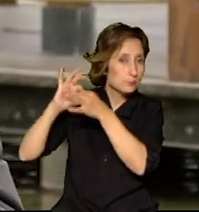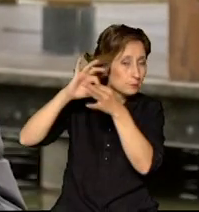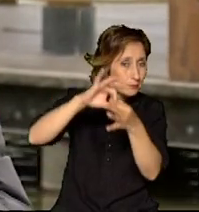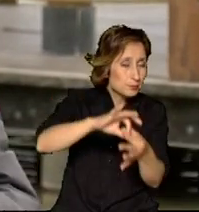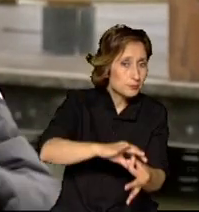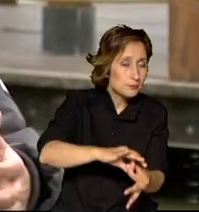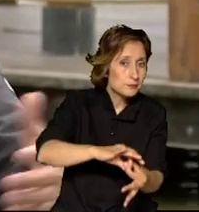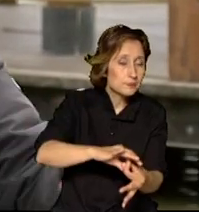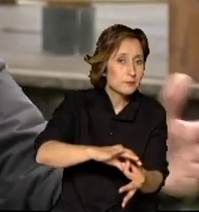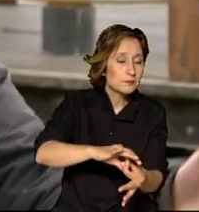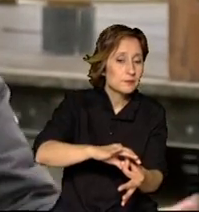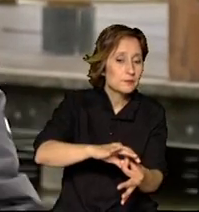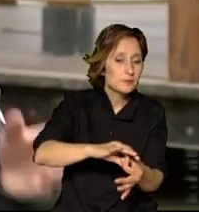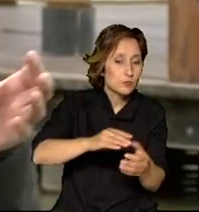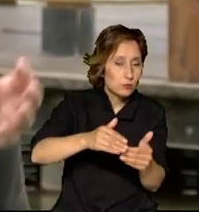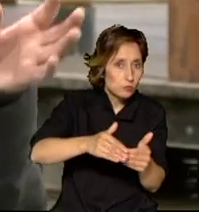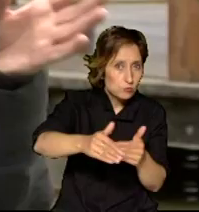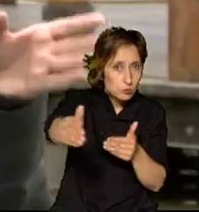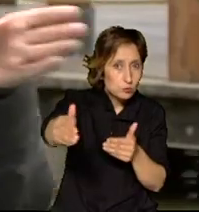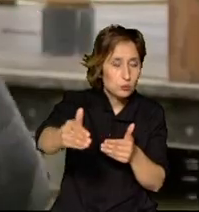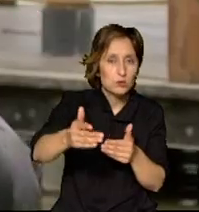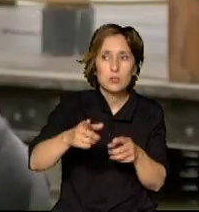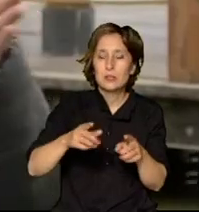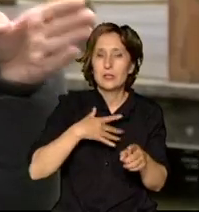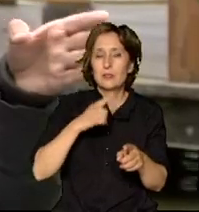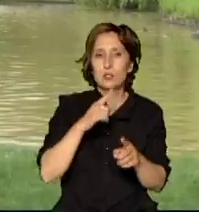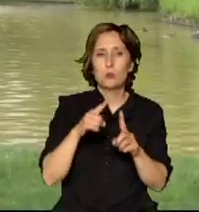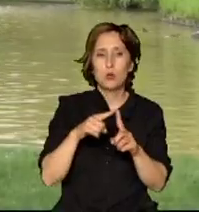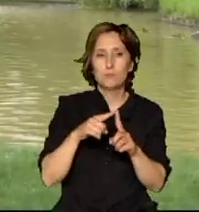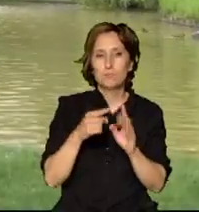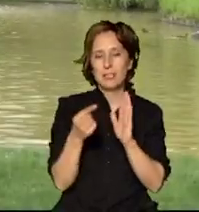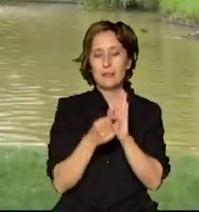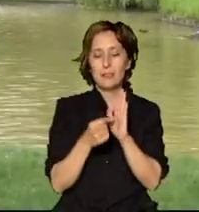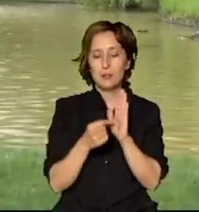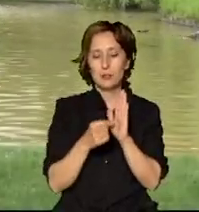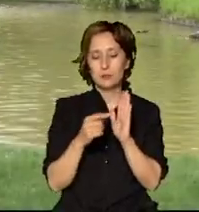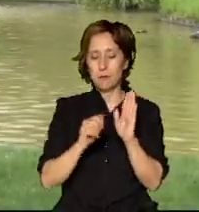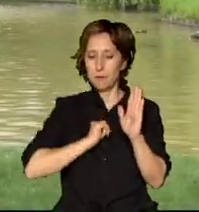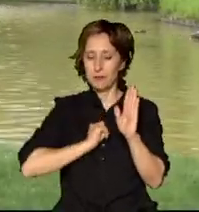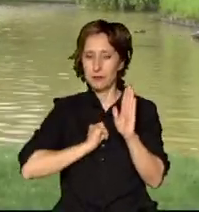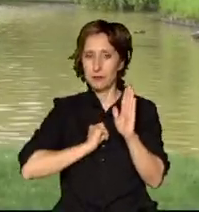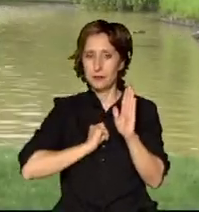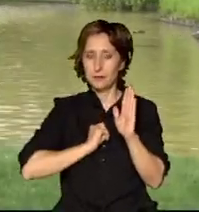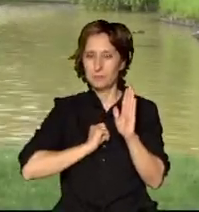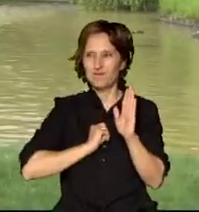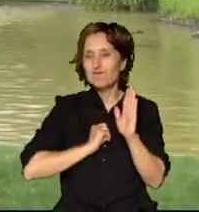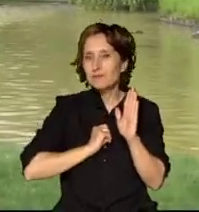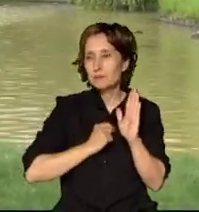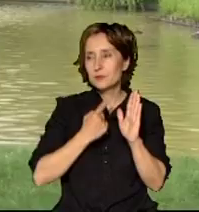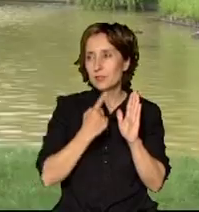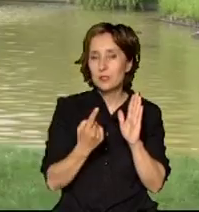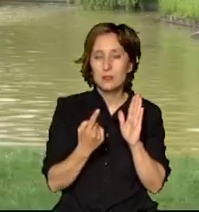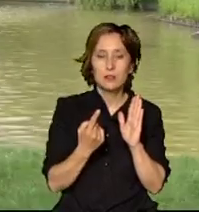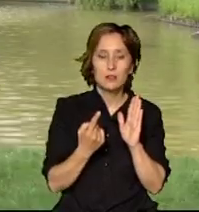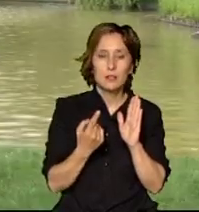con lo que va a venir después? Es decir, ¿hay como marcadores, hay como, no sé cómo decirte,